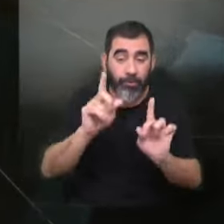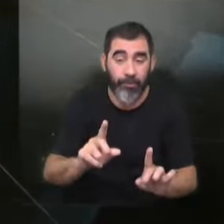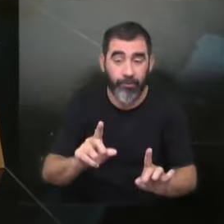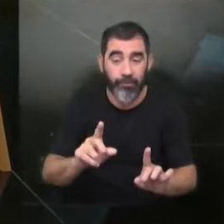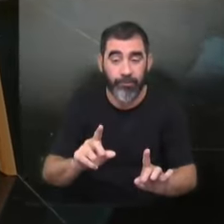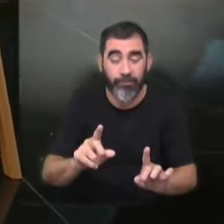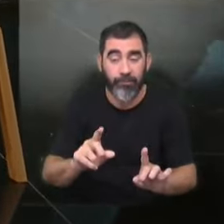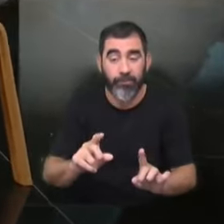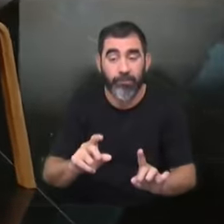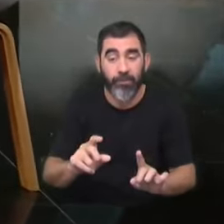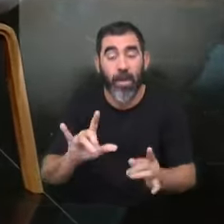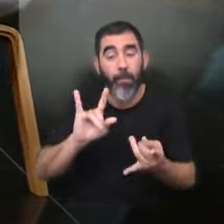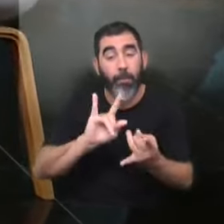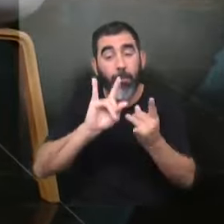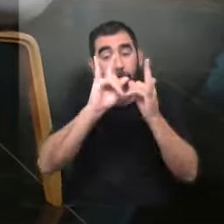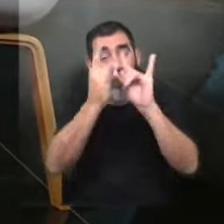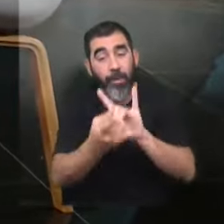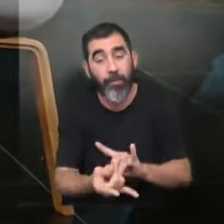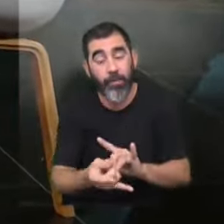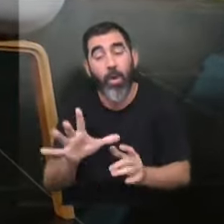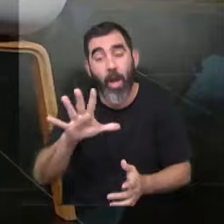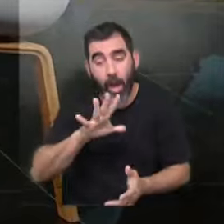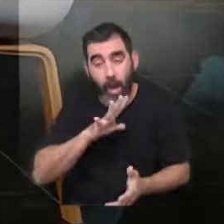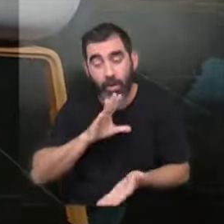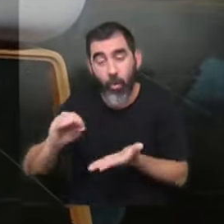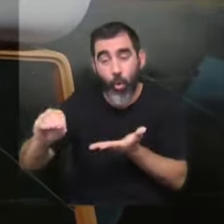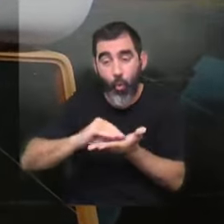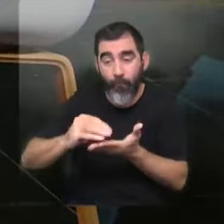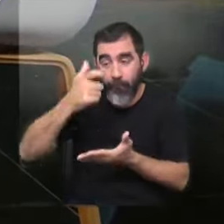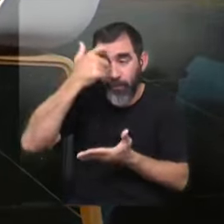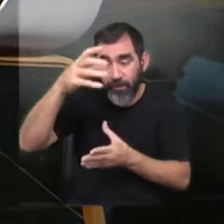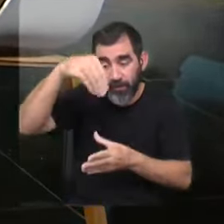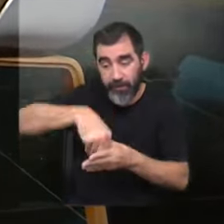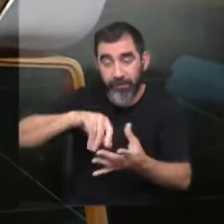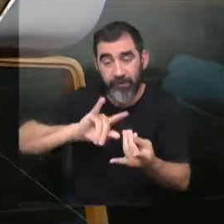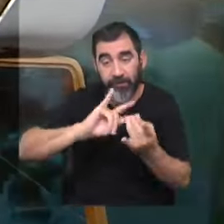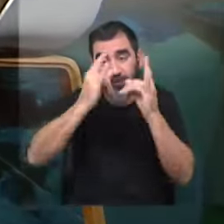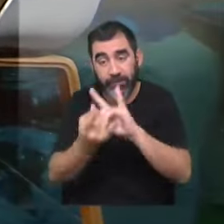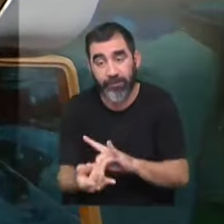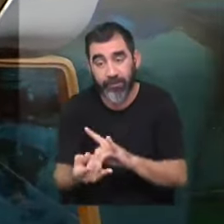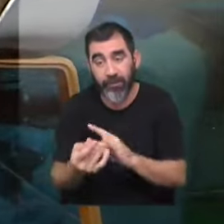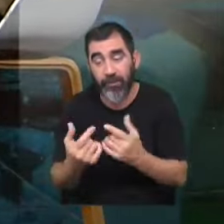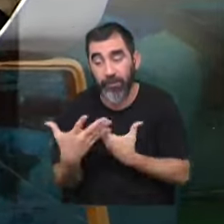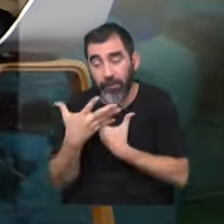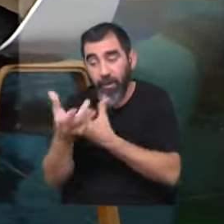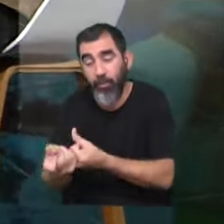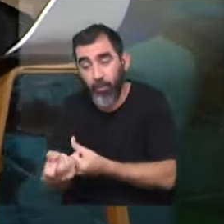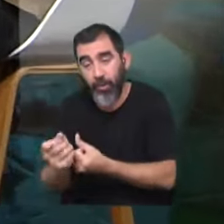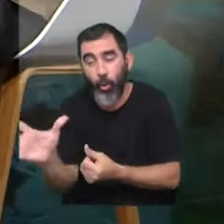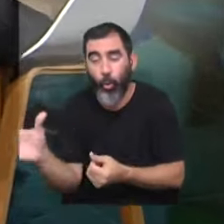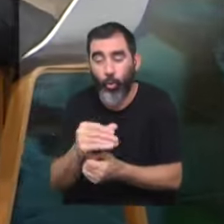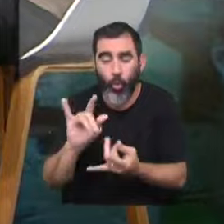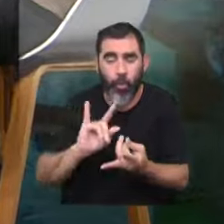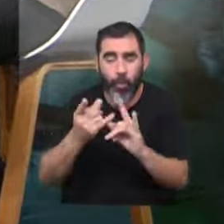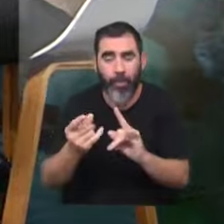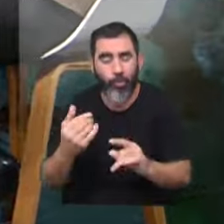más y más hay parlamentos que tienen oficinas científicas dentro de los parlamentos, que ayudan a que los parlamentarios, no todos los parlamentarios,